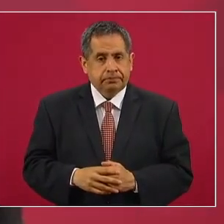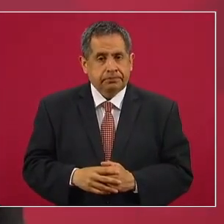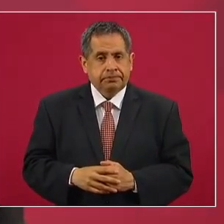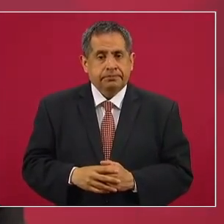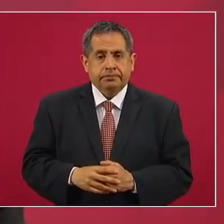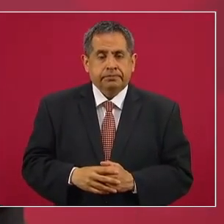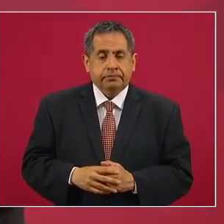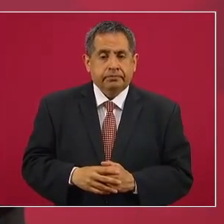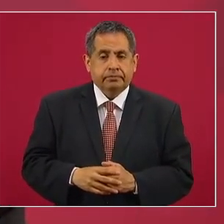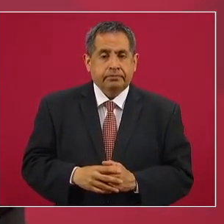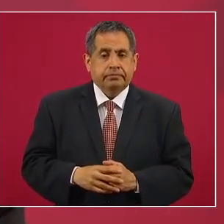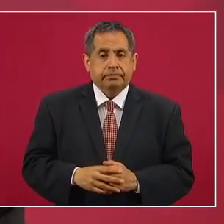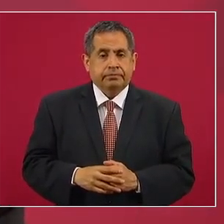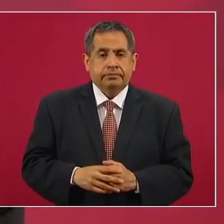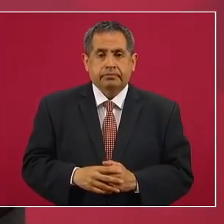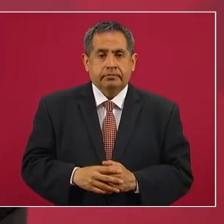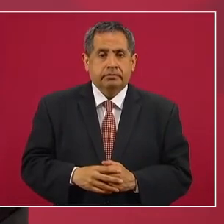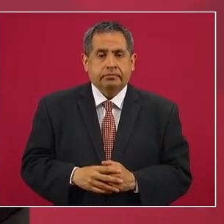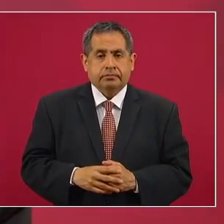se